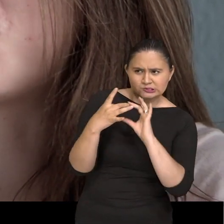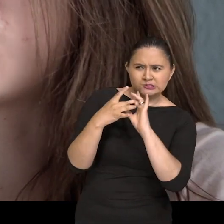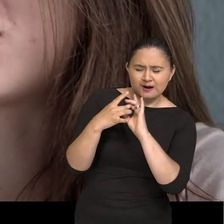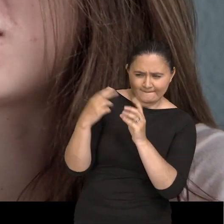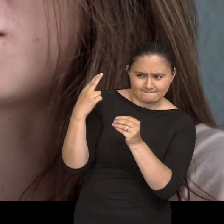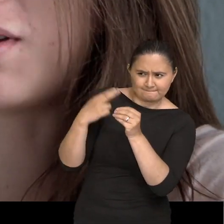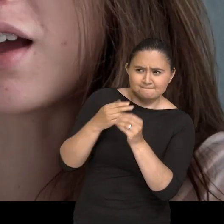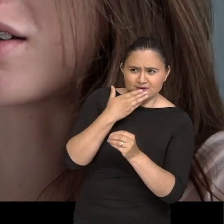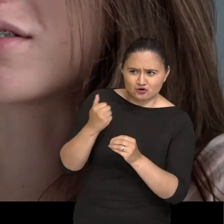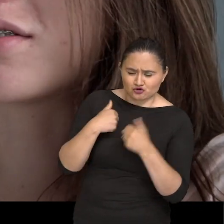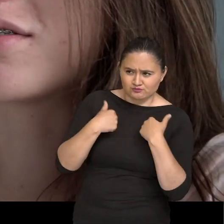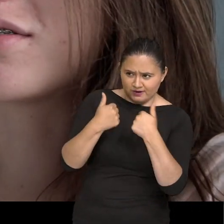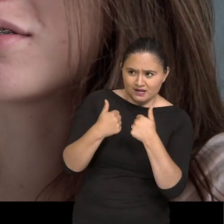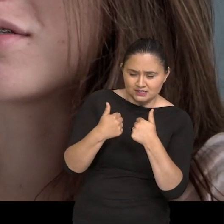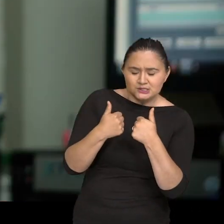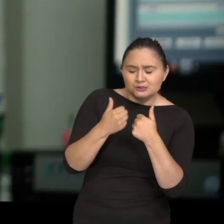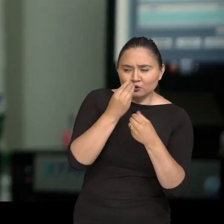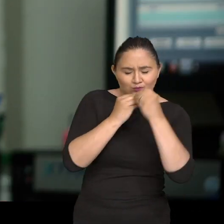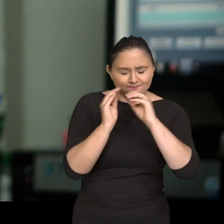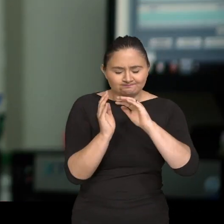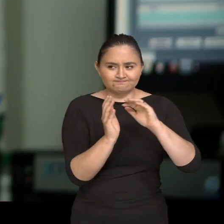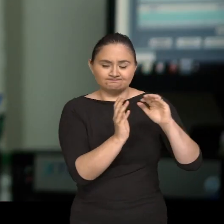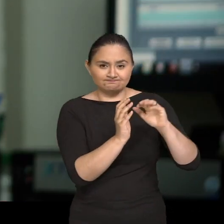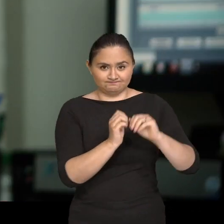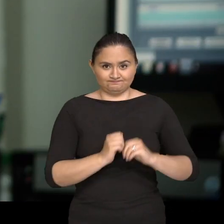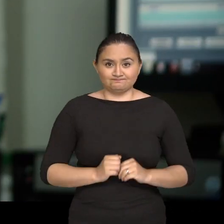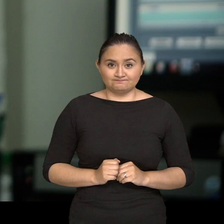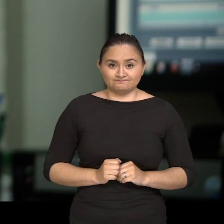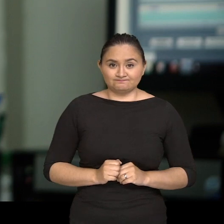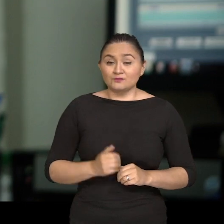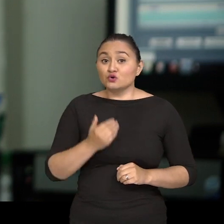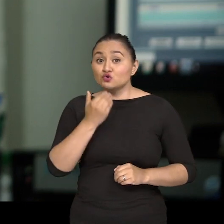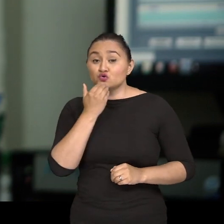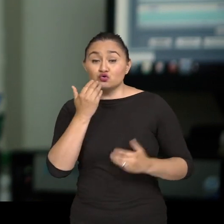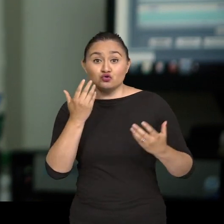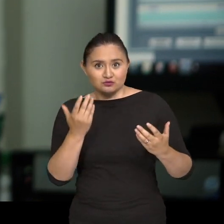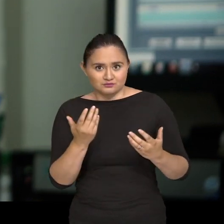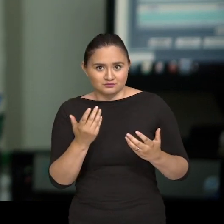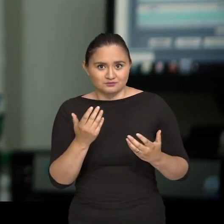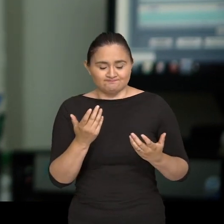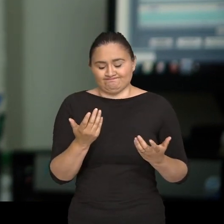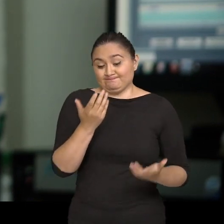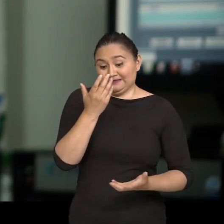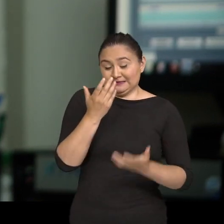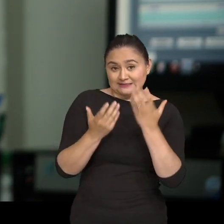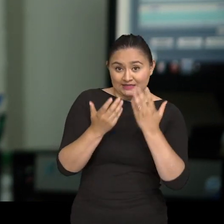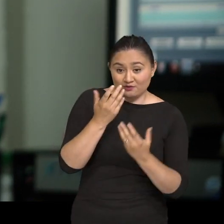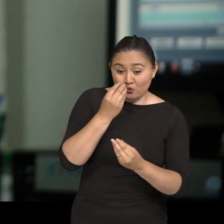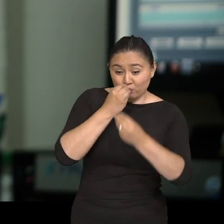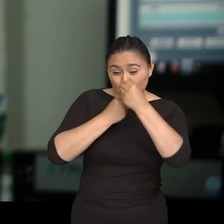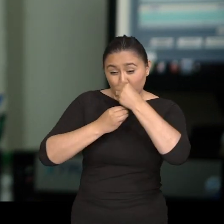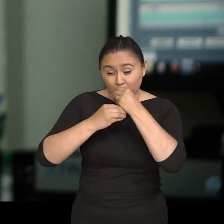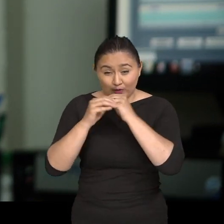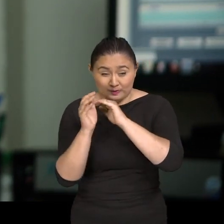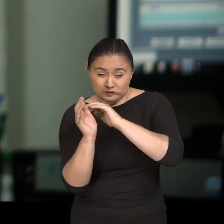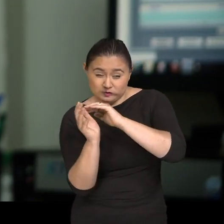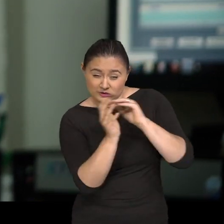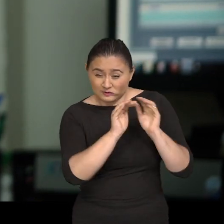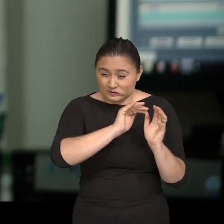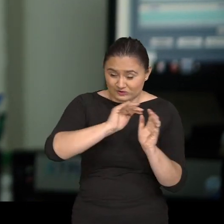así voy a estar bien en un nulo factores de riesgo para que predispone a que los adolescentes